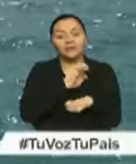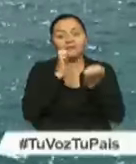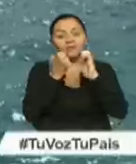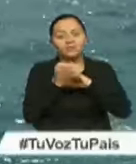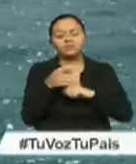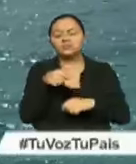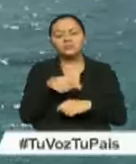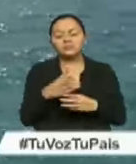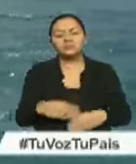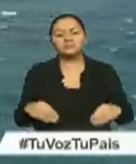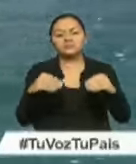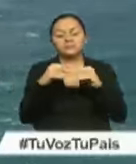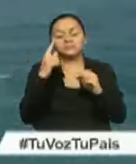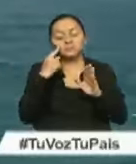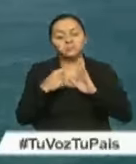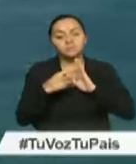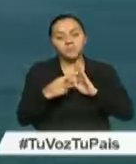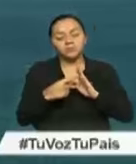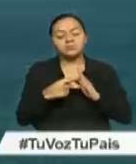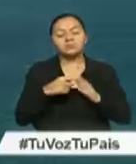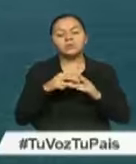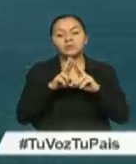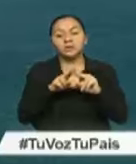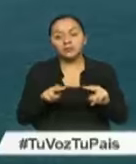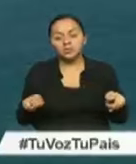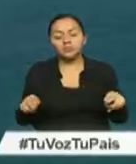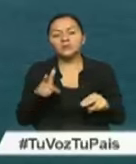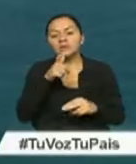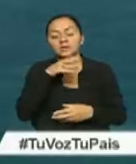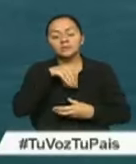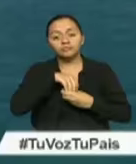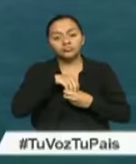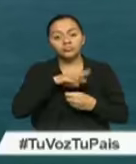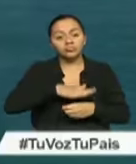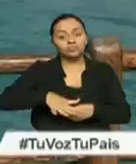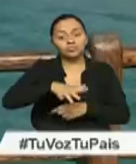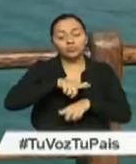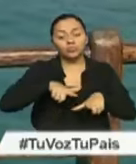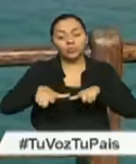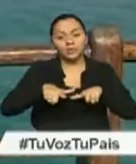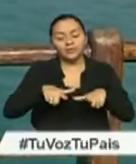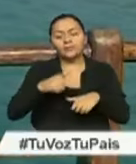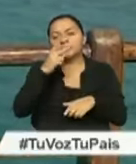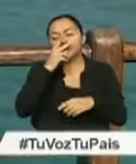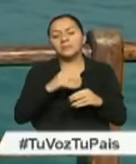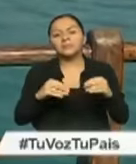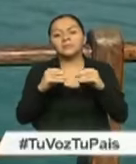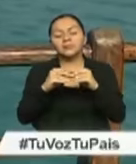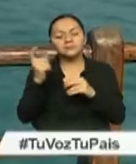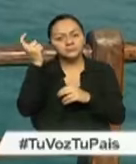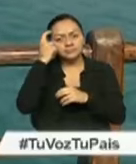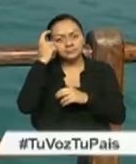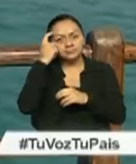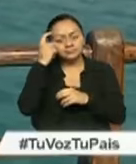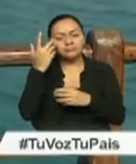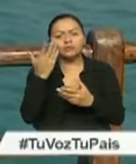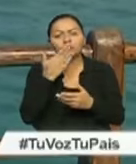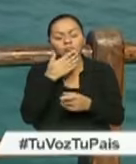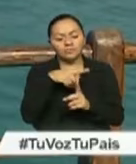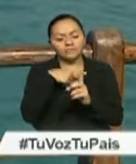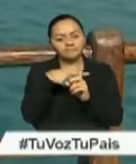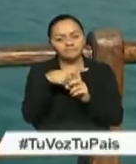Evolución, además de mostrar las bellezas naturales que encierra su territorio, busca crear conciencia sobre